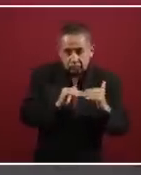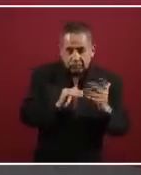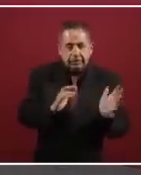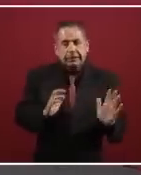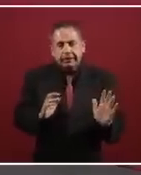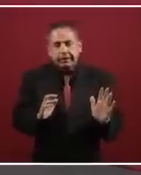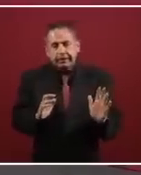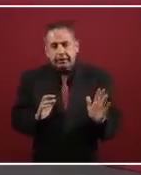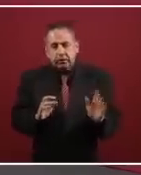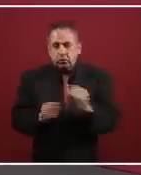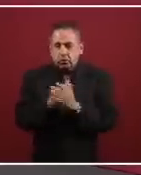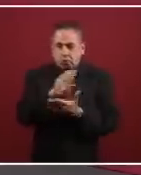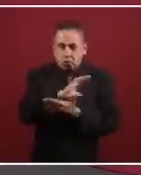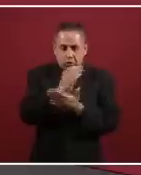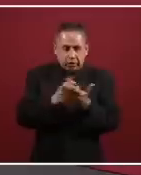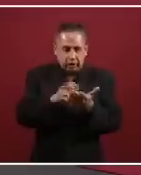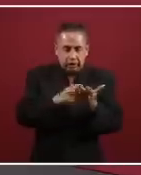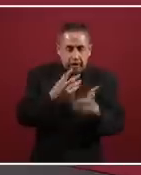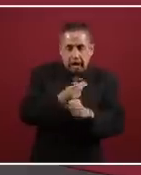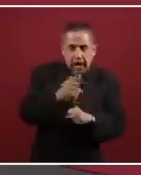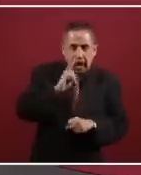las condiciones de los contratos.